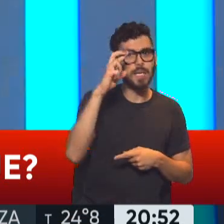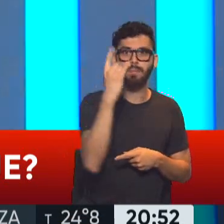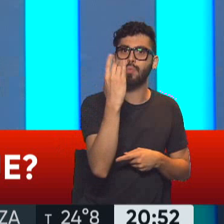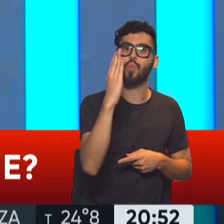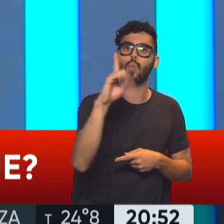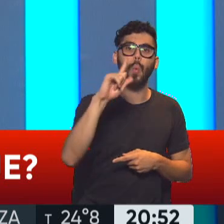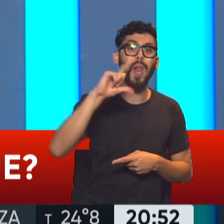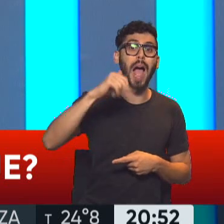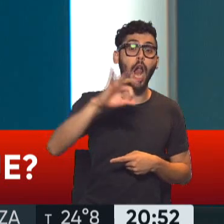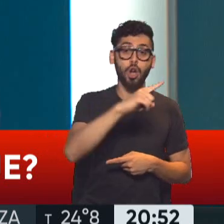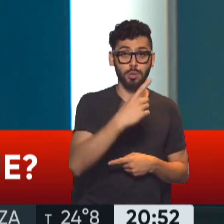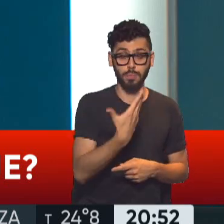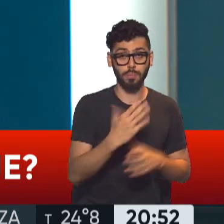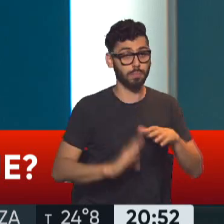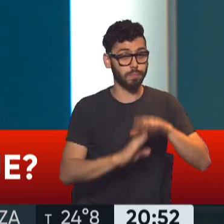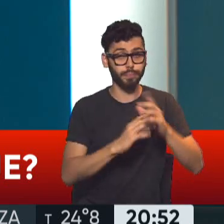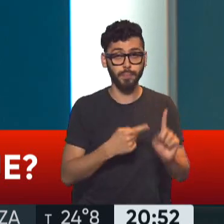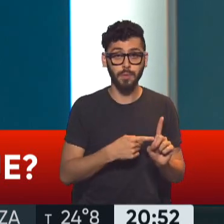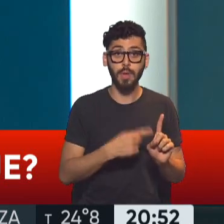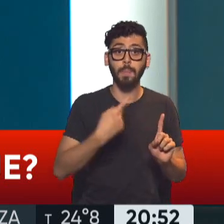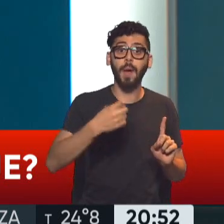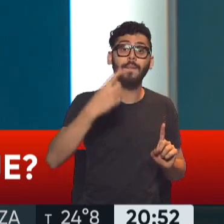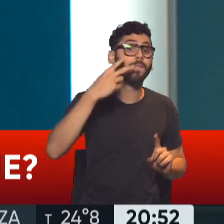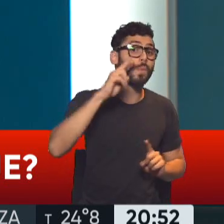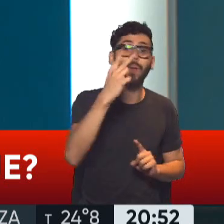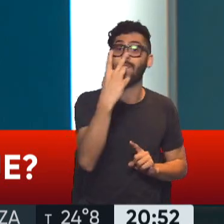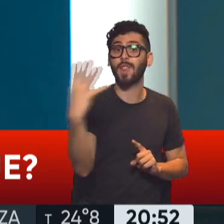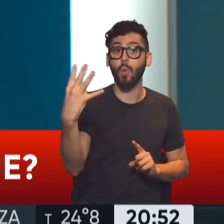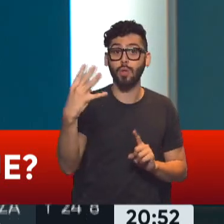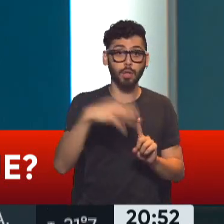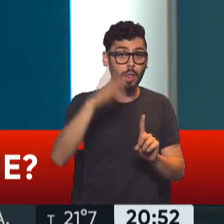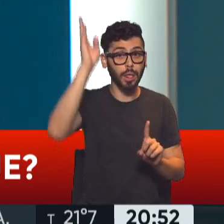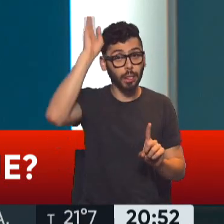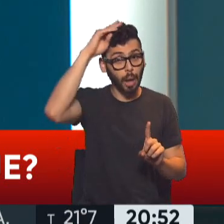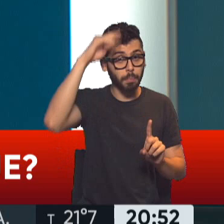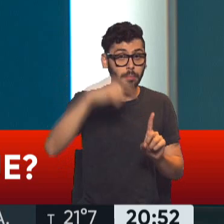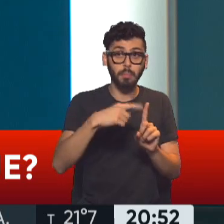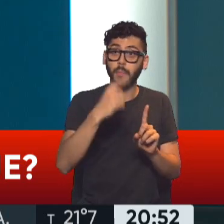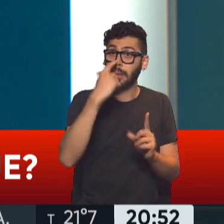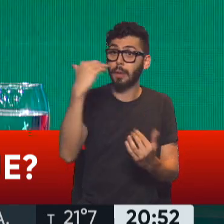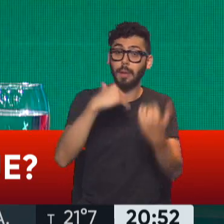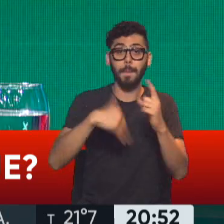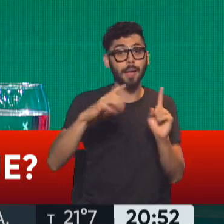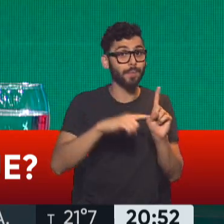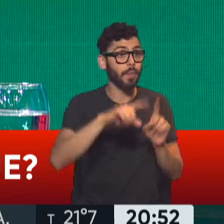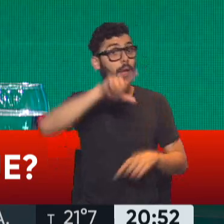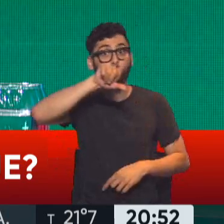Y en las encuestas que están haciendo ya para el 2024, Trump va a la cabeza en intención de voto. Y sin